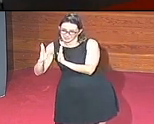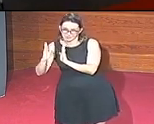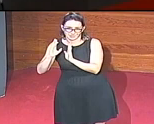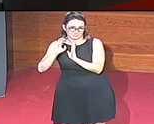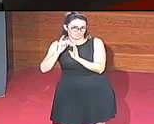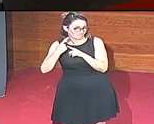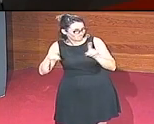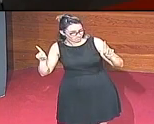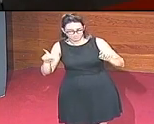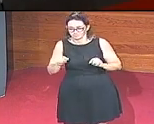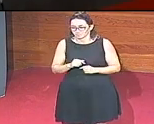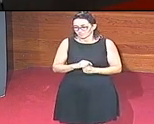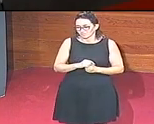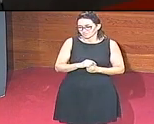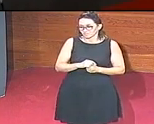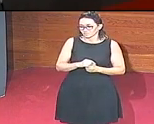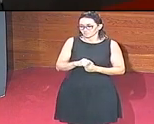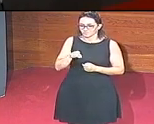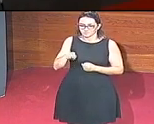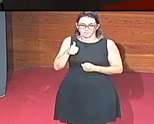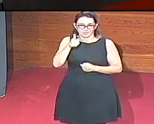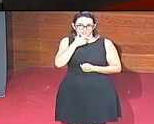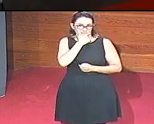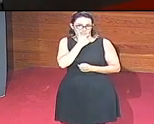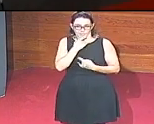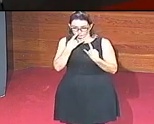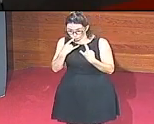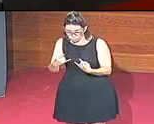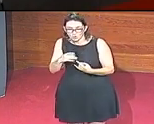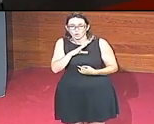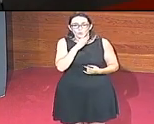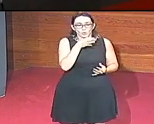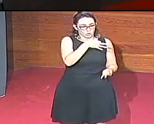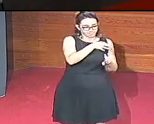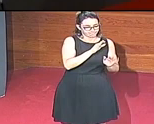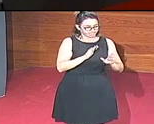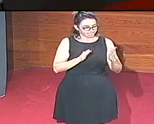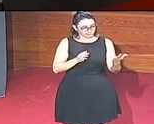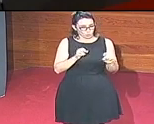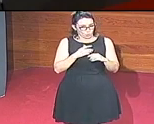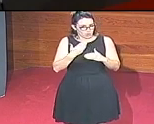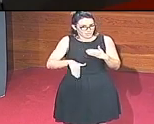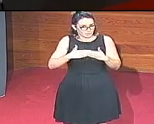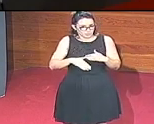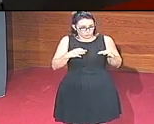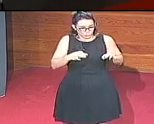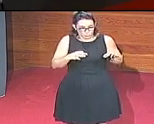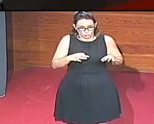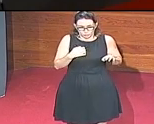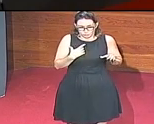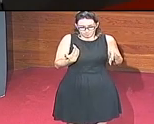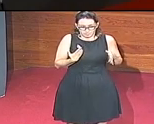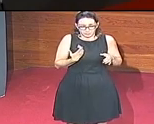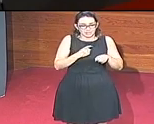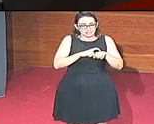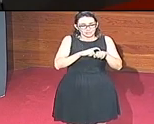da más cancha y claro ya en la doble página me había limitado a contar cuáles eran las especies más comunes